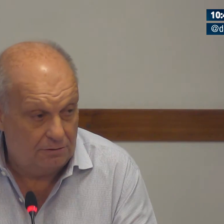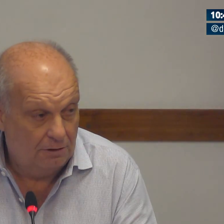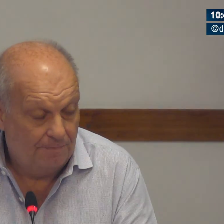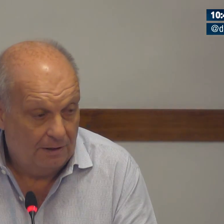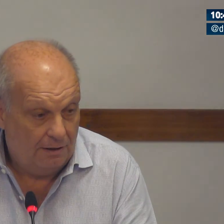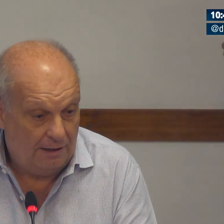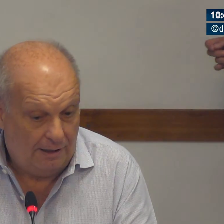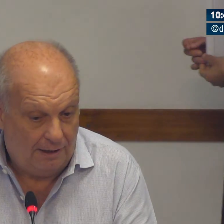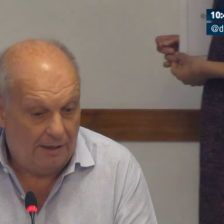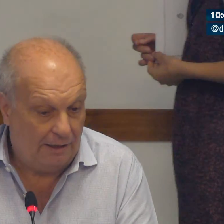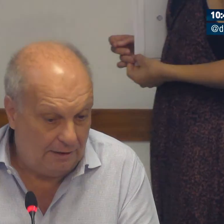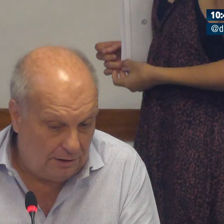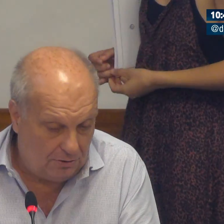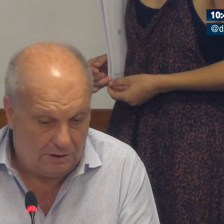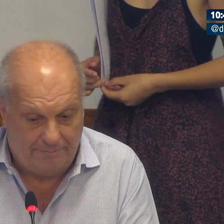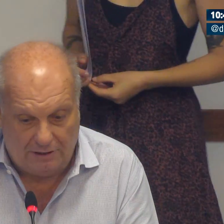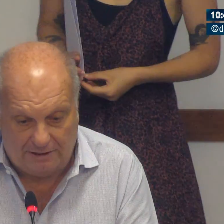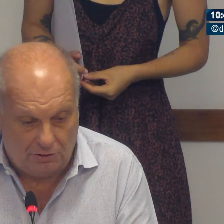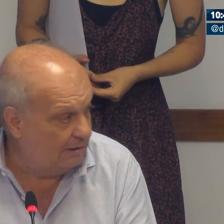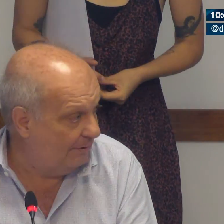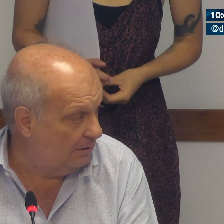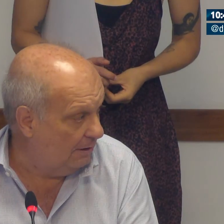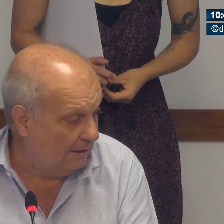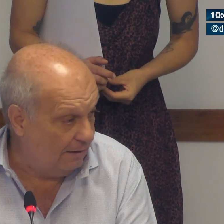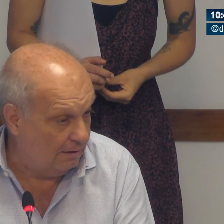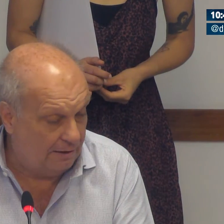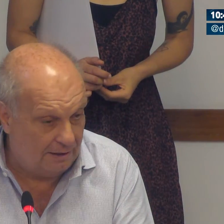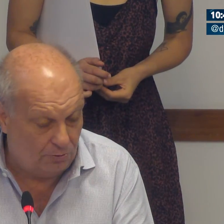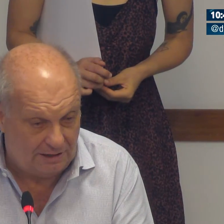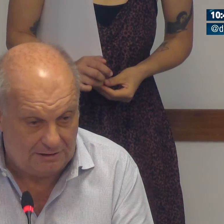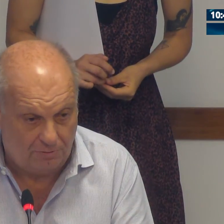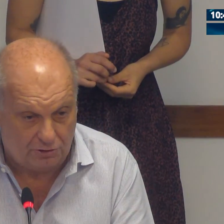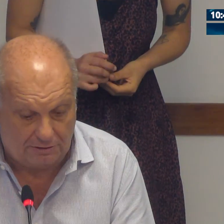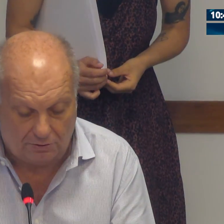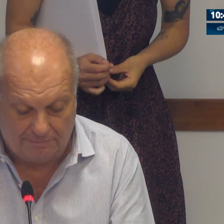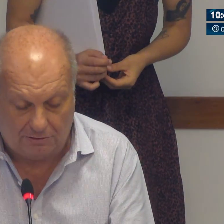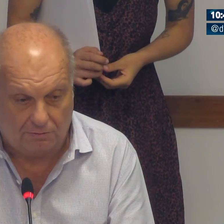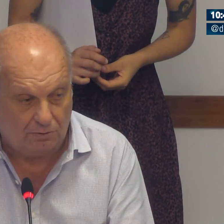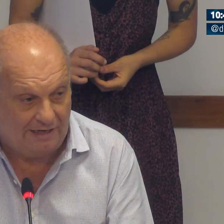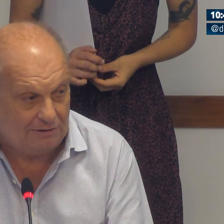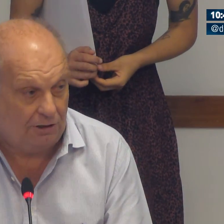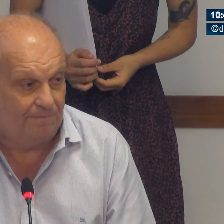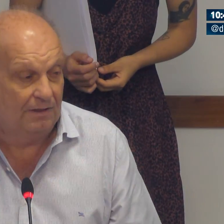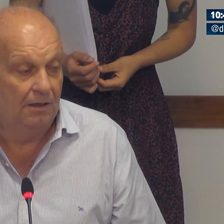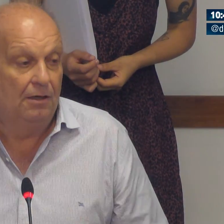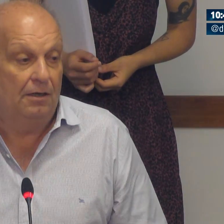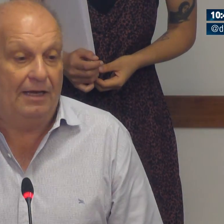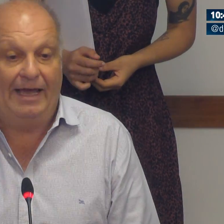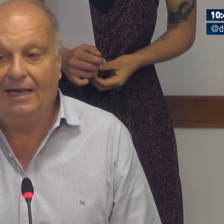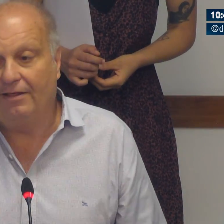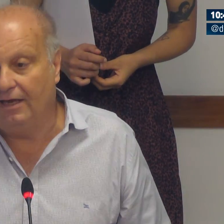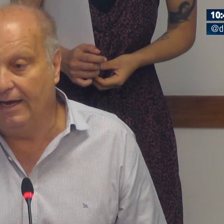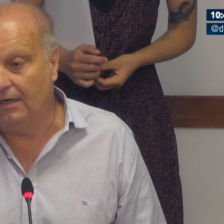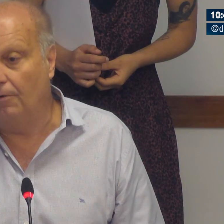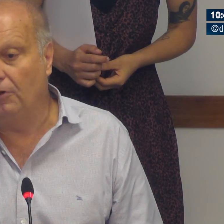presentados. Entiendo que la diputada Marciota está a su vez analizando un proyecto con el Ministro de Cultura de la Nación. Es